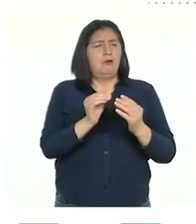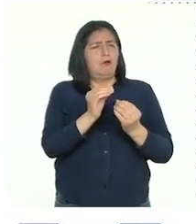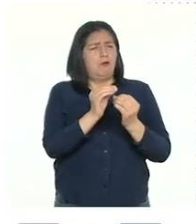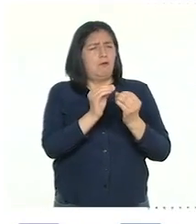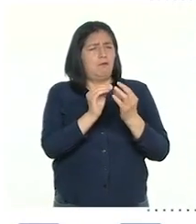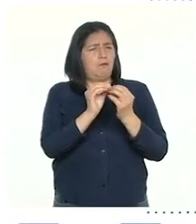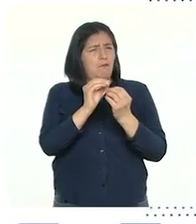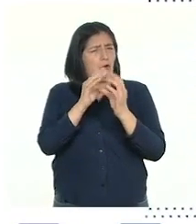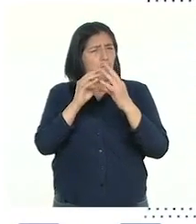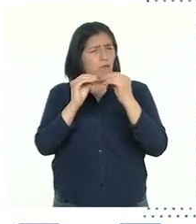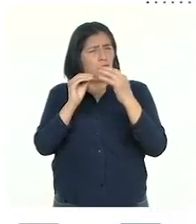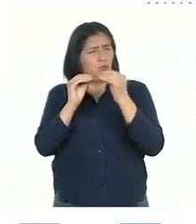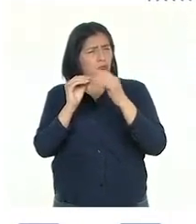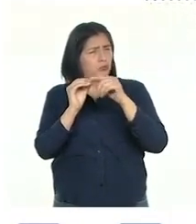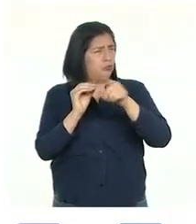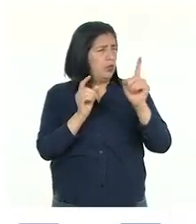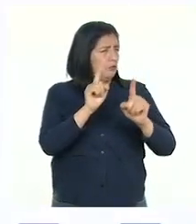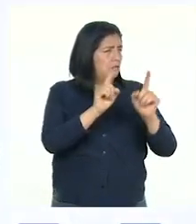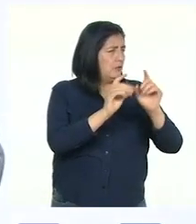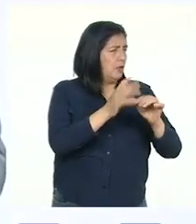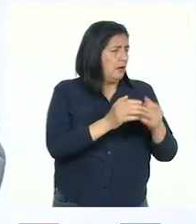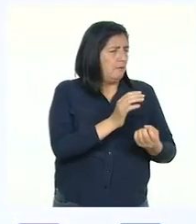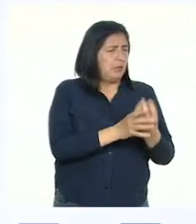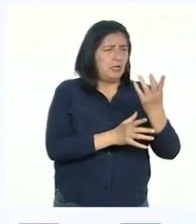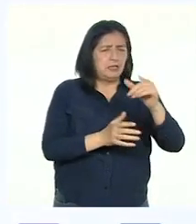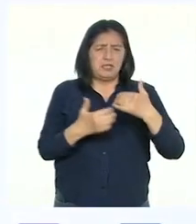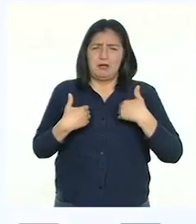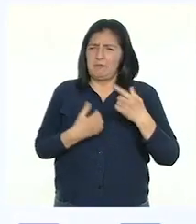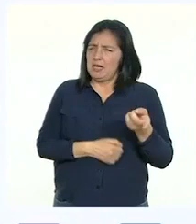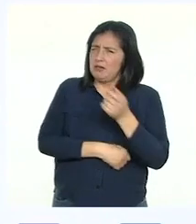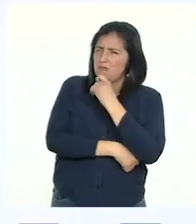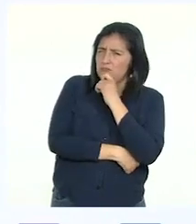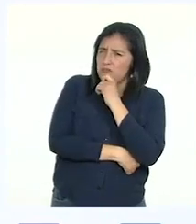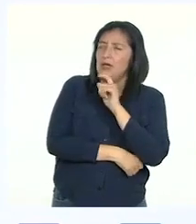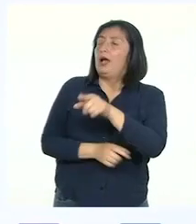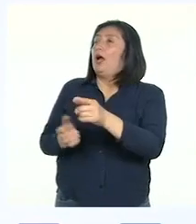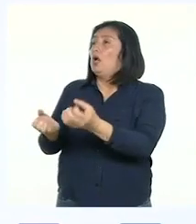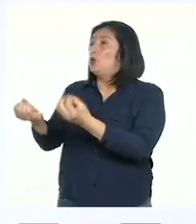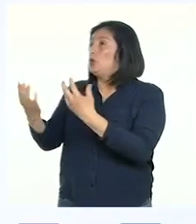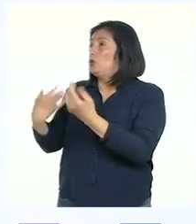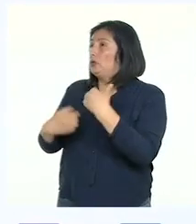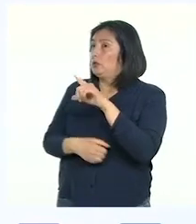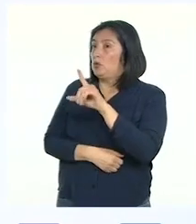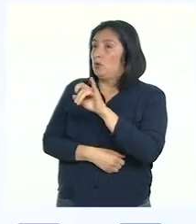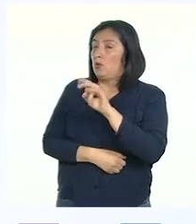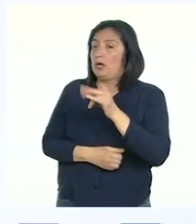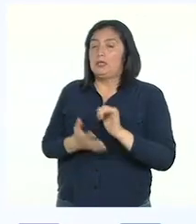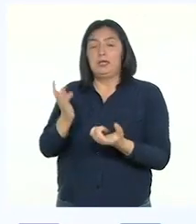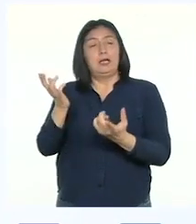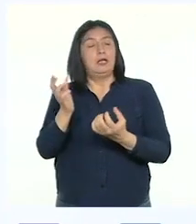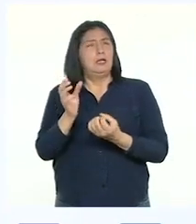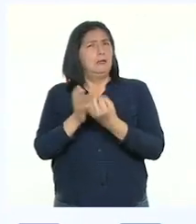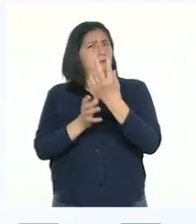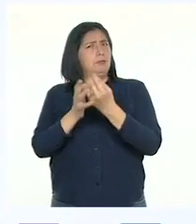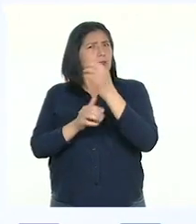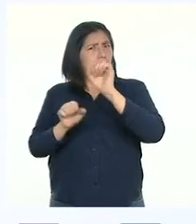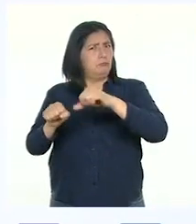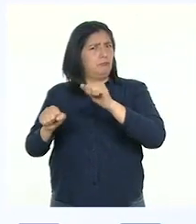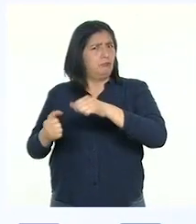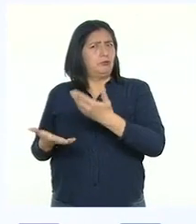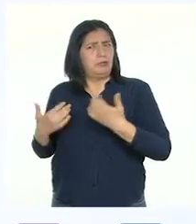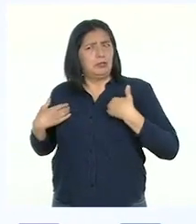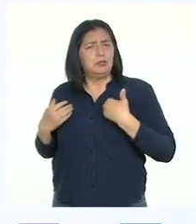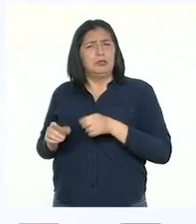y el comportamiento de algunos animales? Profesor, al parecer, por lo que nos cuenta Luana, la primavera tiene un efecto sobre los seres